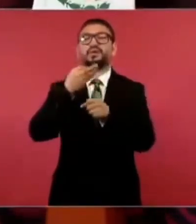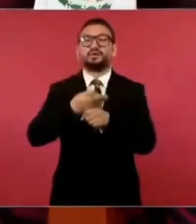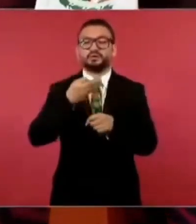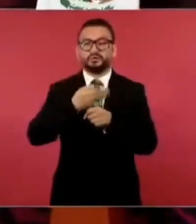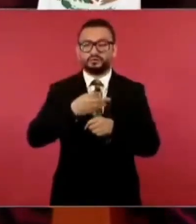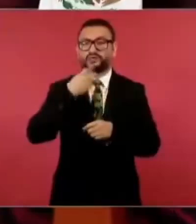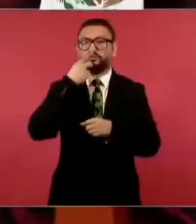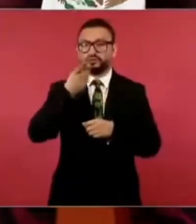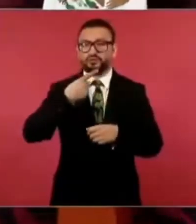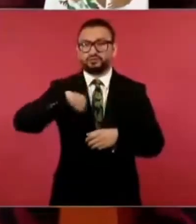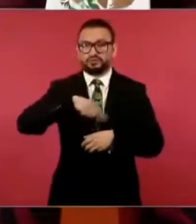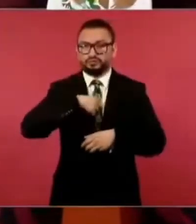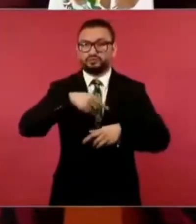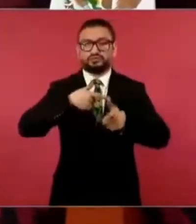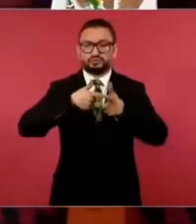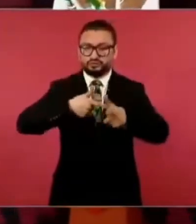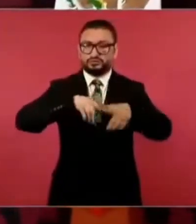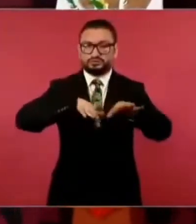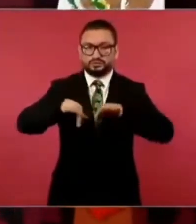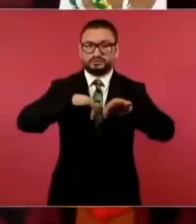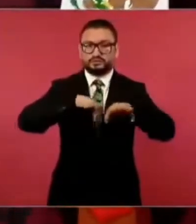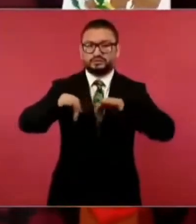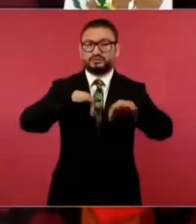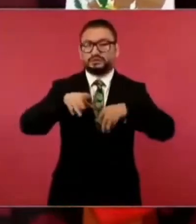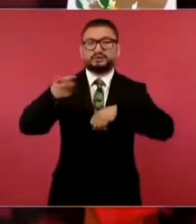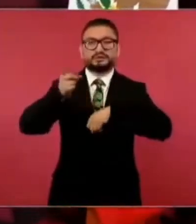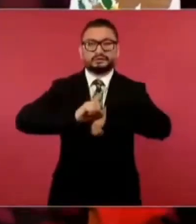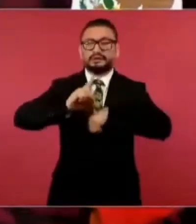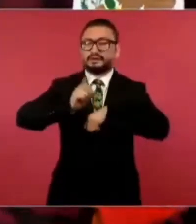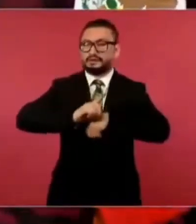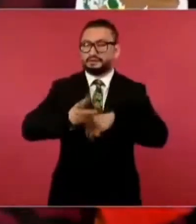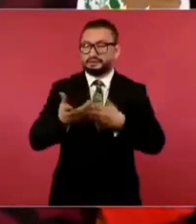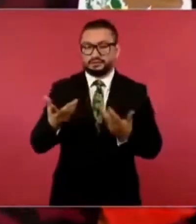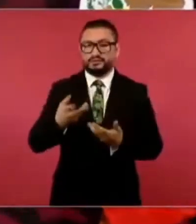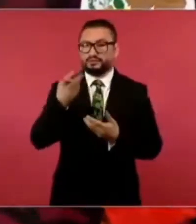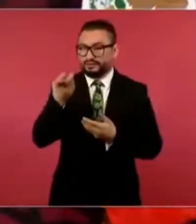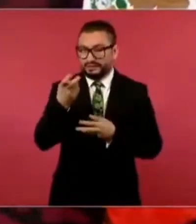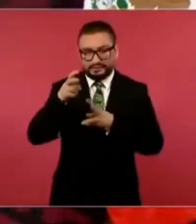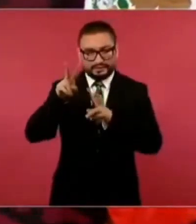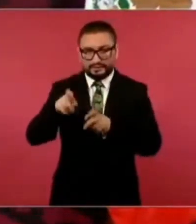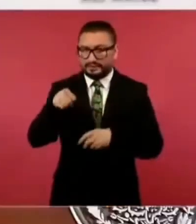estoy trabajando casi a diario sobre esto,